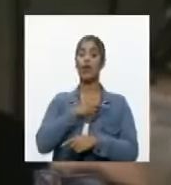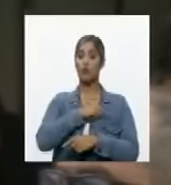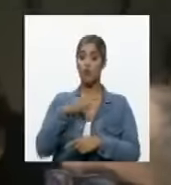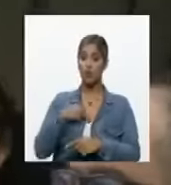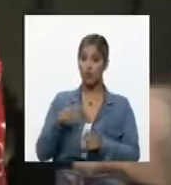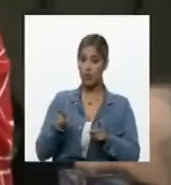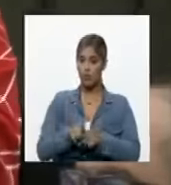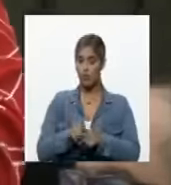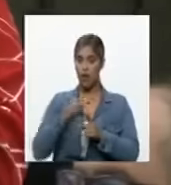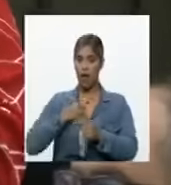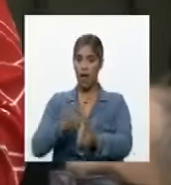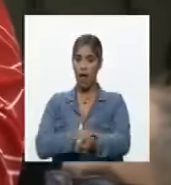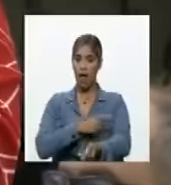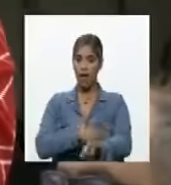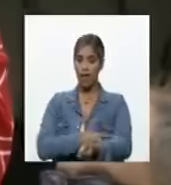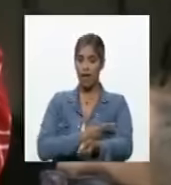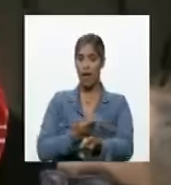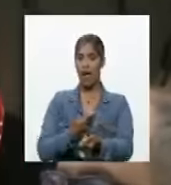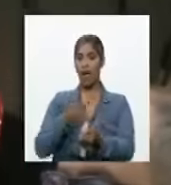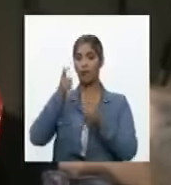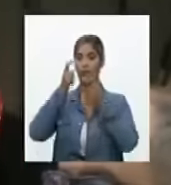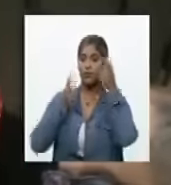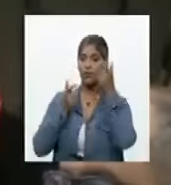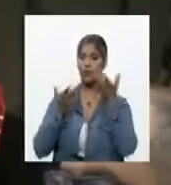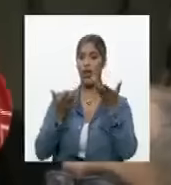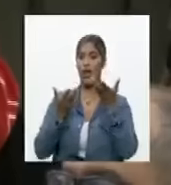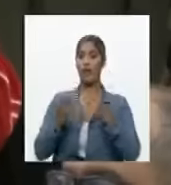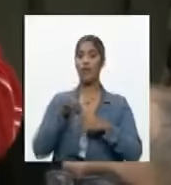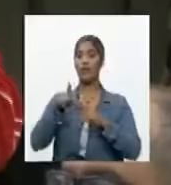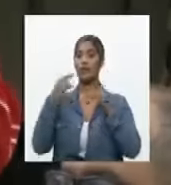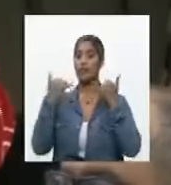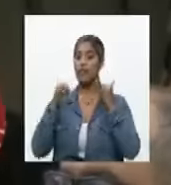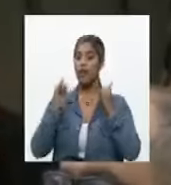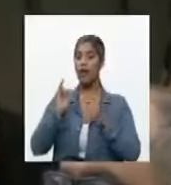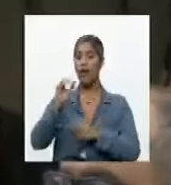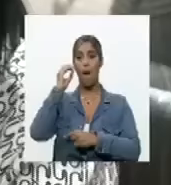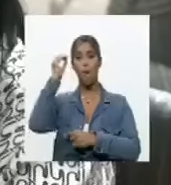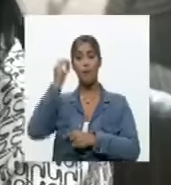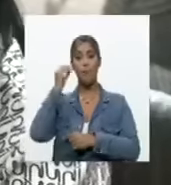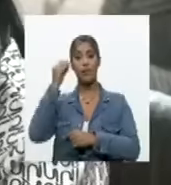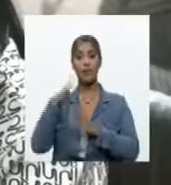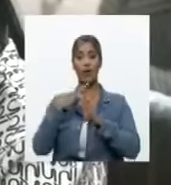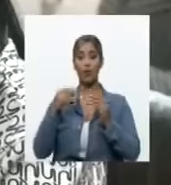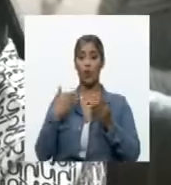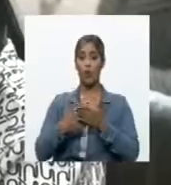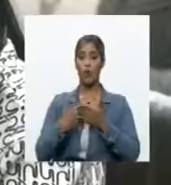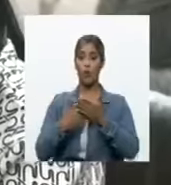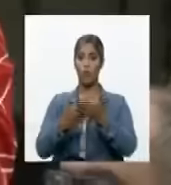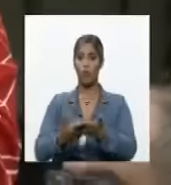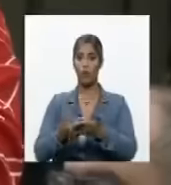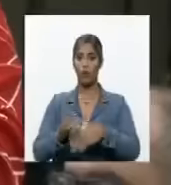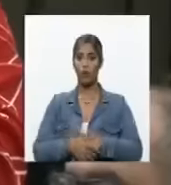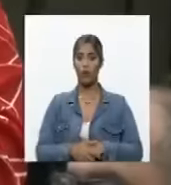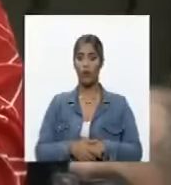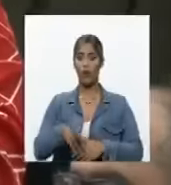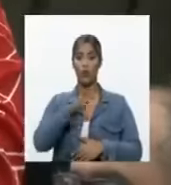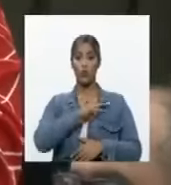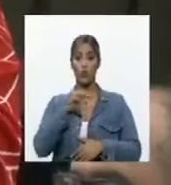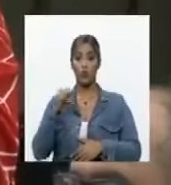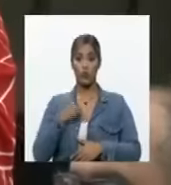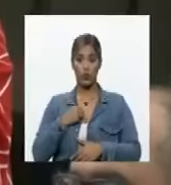como hermanas en Chávez para celebrar, reflexionar y hacer propuestas.